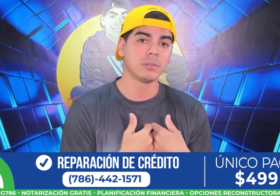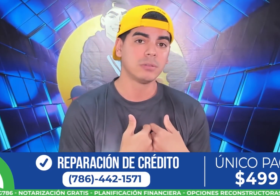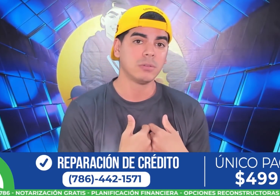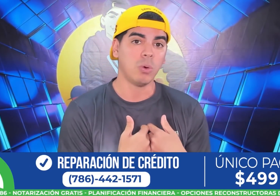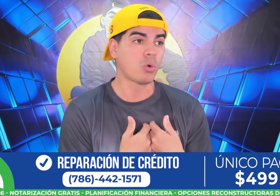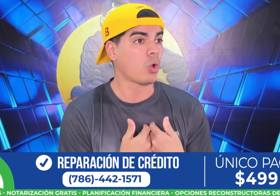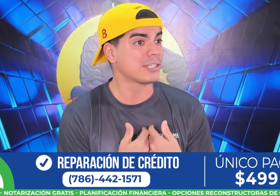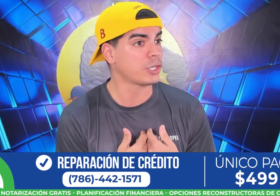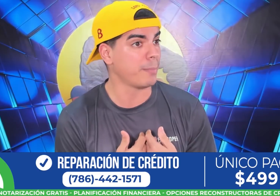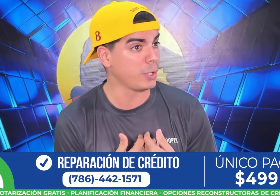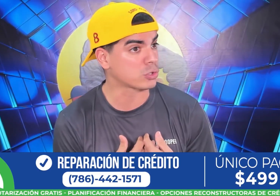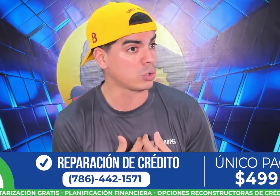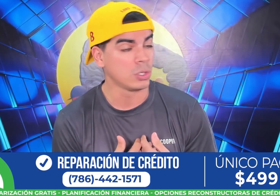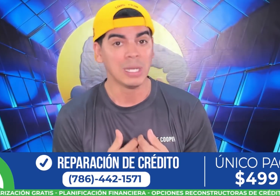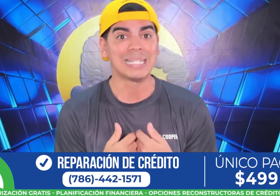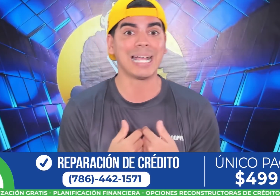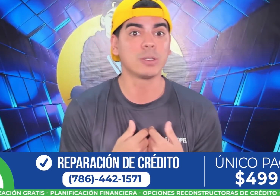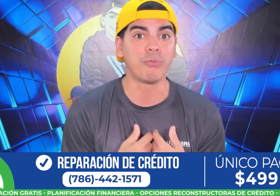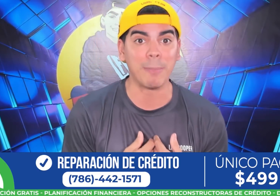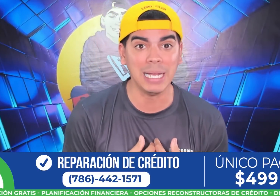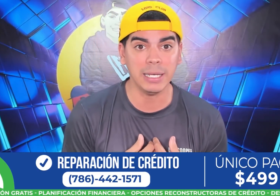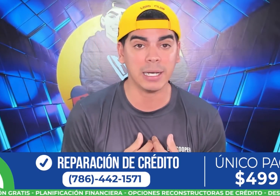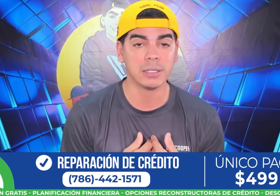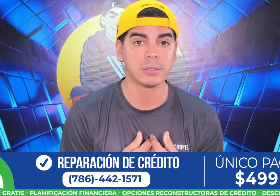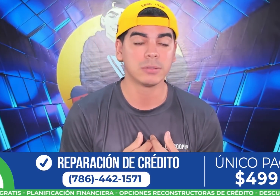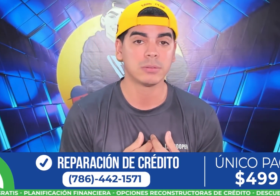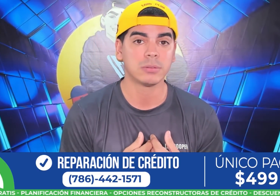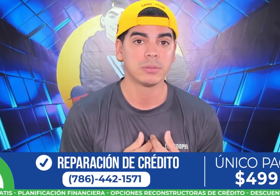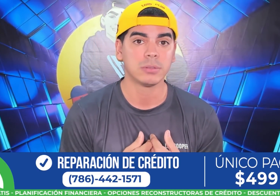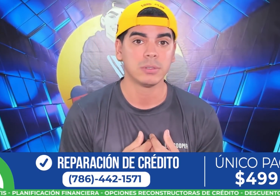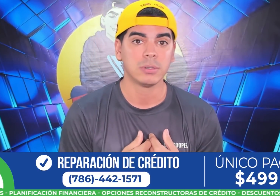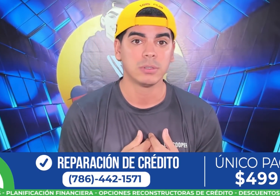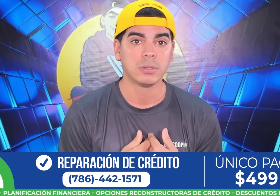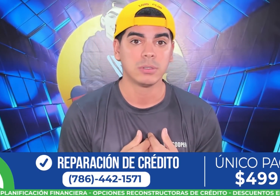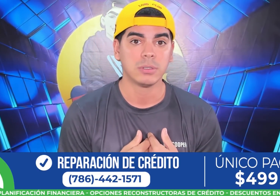familia, un colapso nervioso, de que tu familia